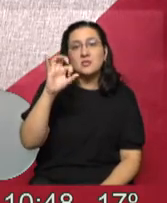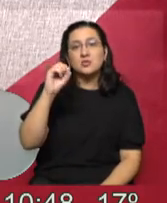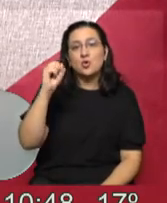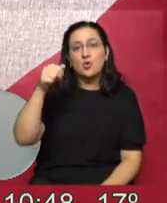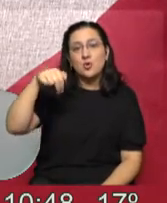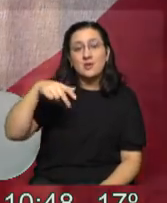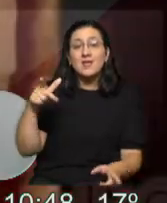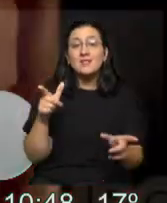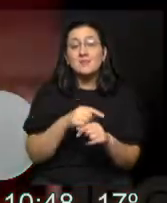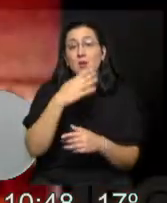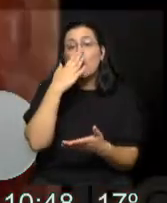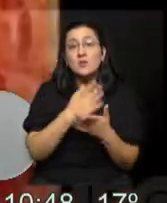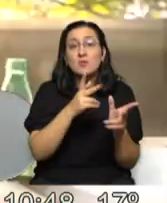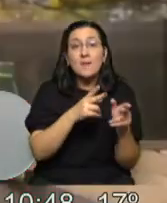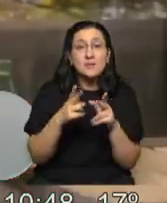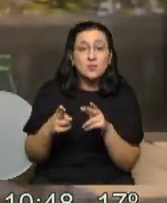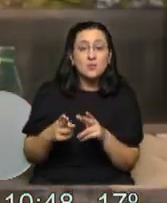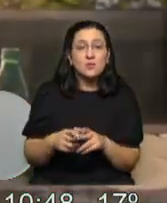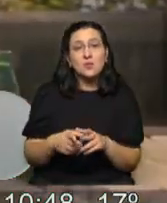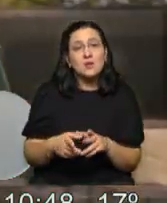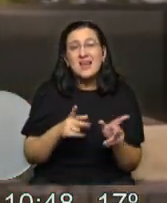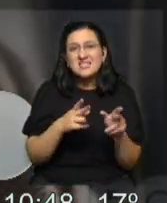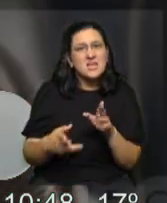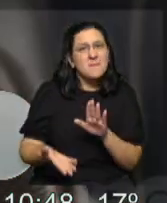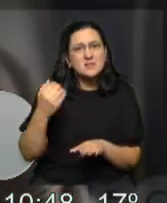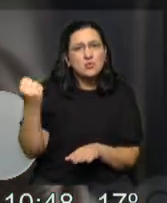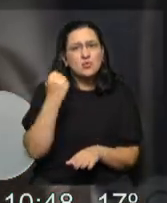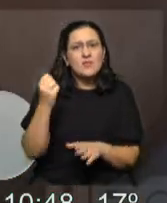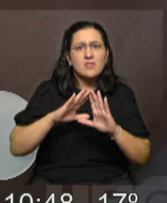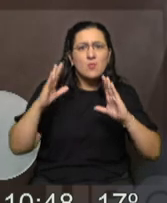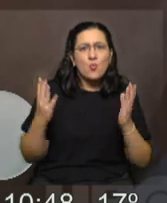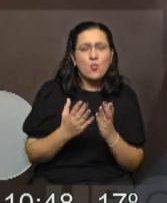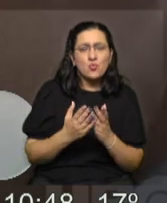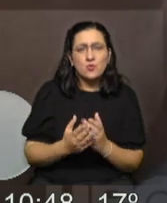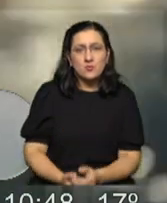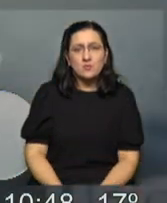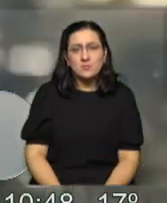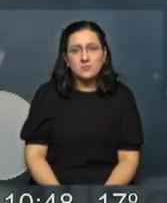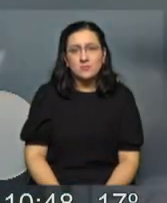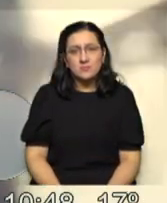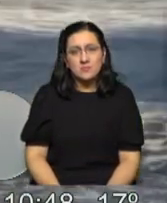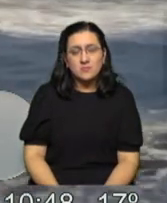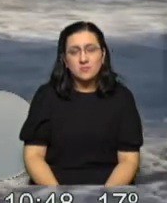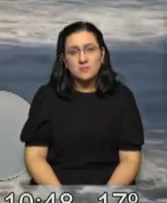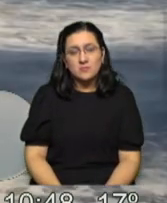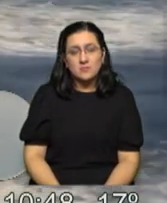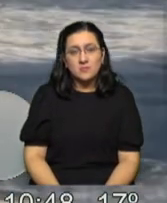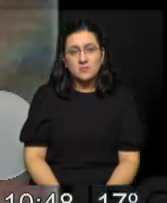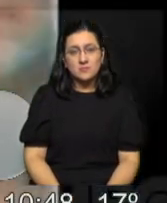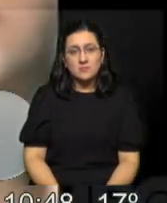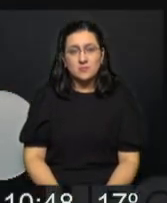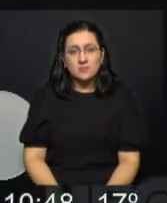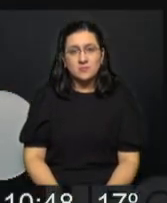próximo domingo, es el último capítulo de esta serie que dicen que es la más importante del mundo. Vamos a chicar un poco con esa compulsa